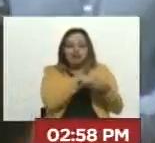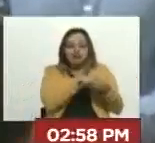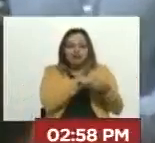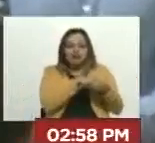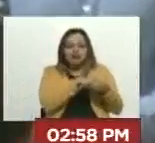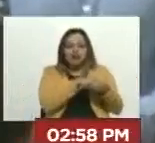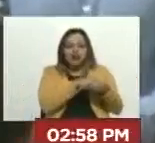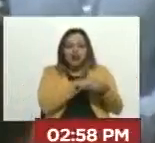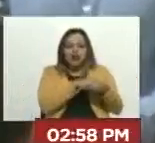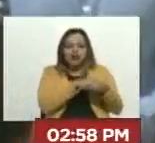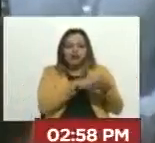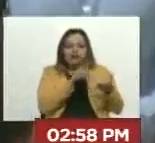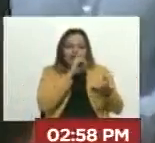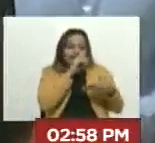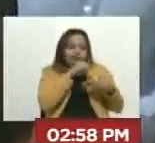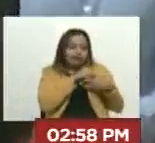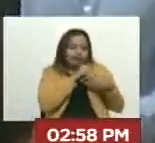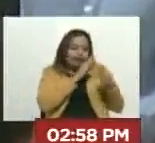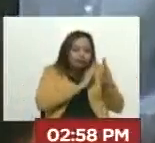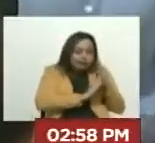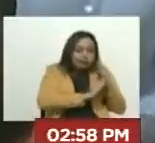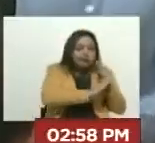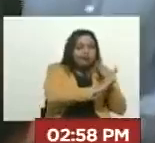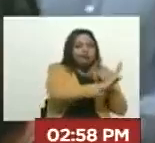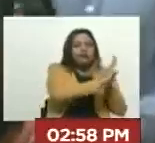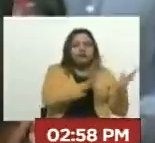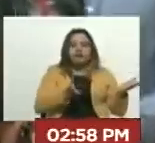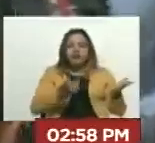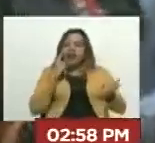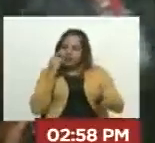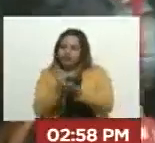piernas. Y fíjense lo siguiente,